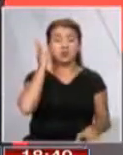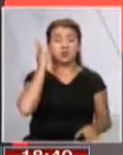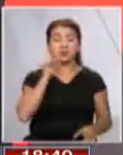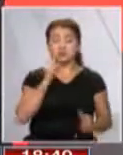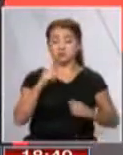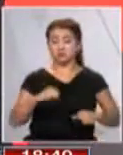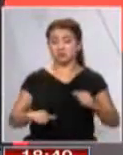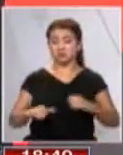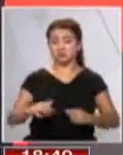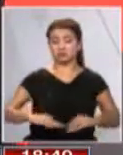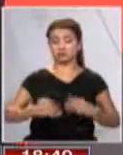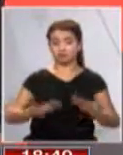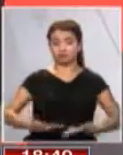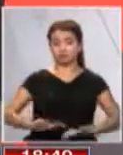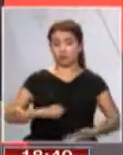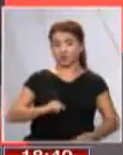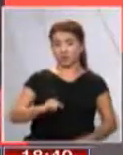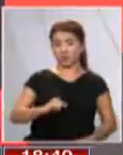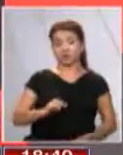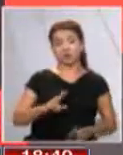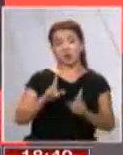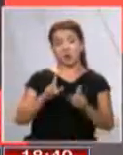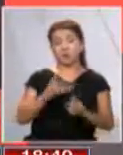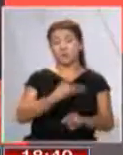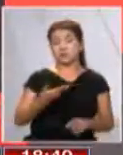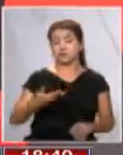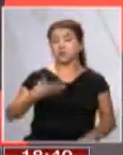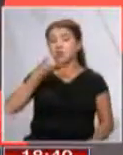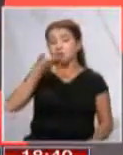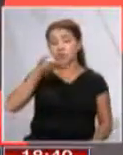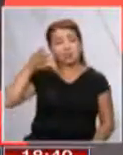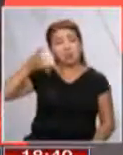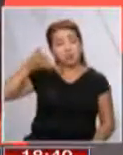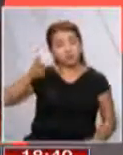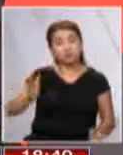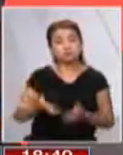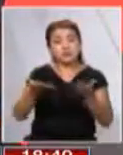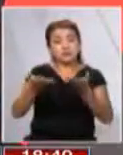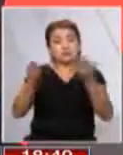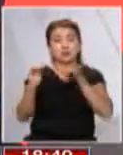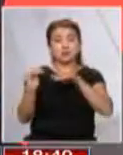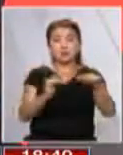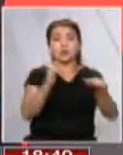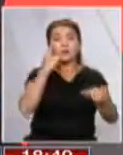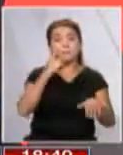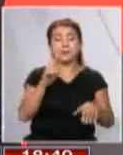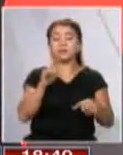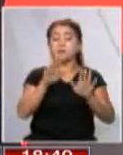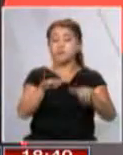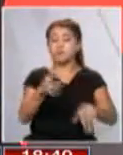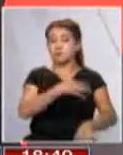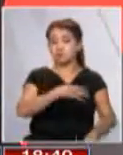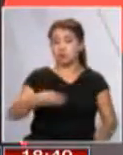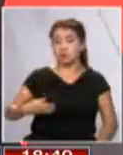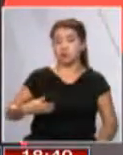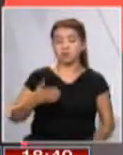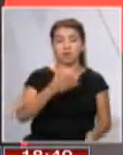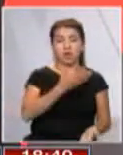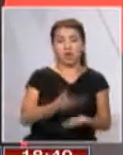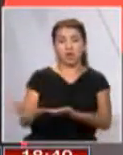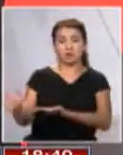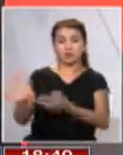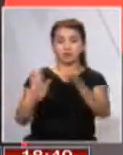y lo juro no entiende es que la presidenta hace ese discurso de generar apoyo pero por otra parte su mismo gobierno elimina